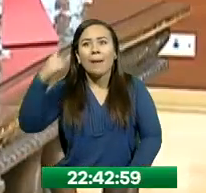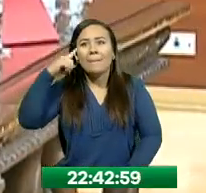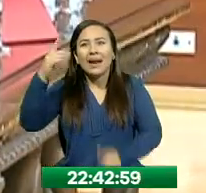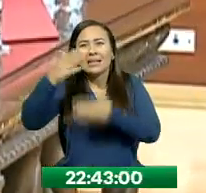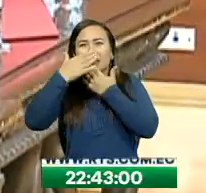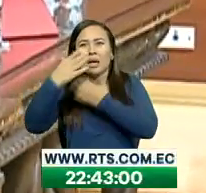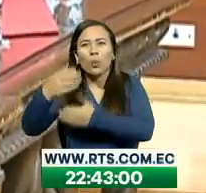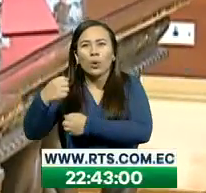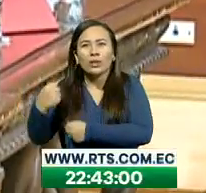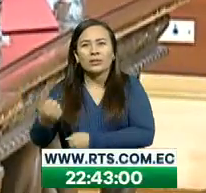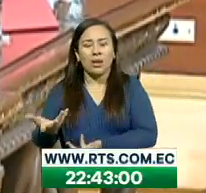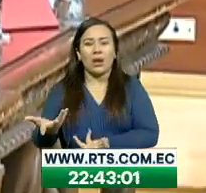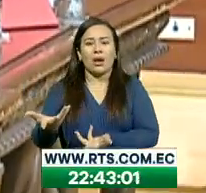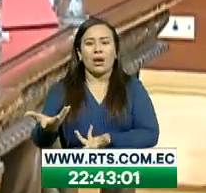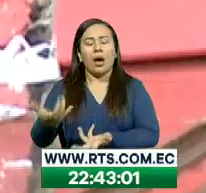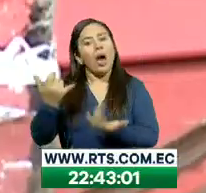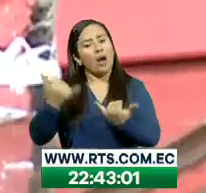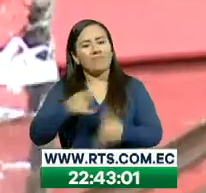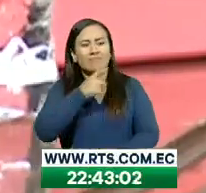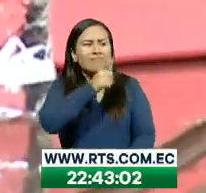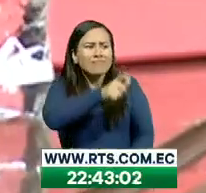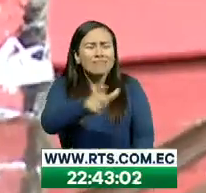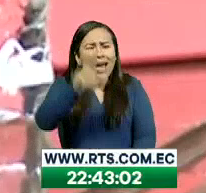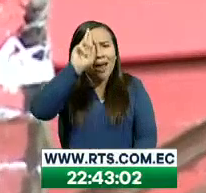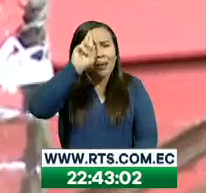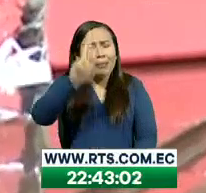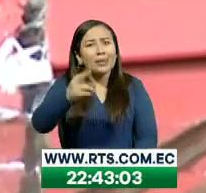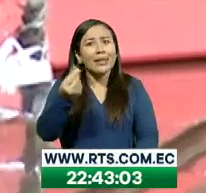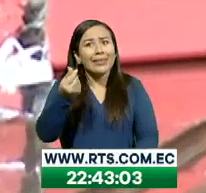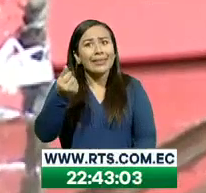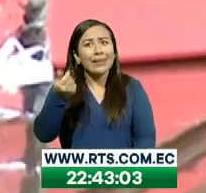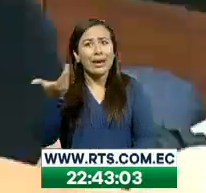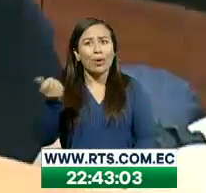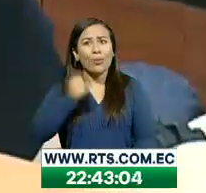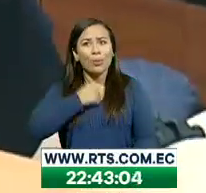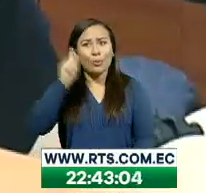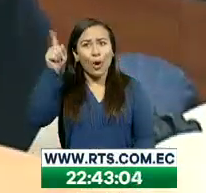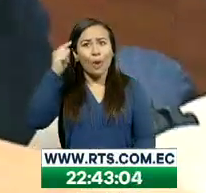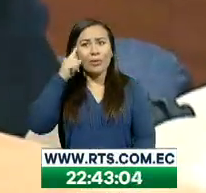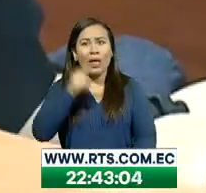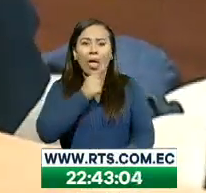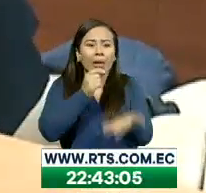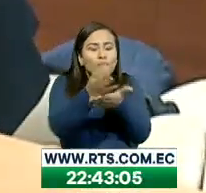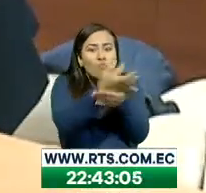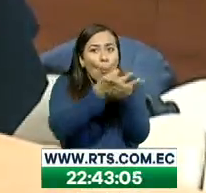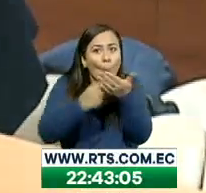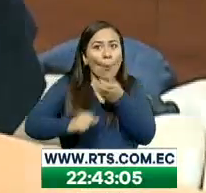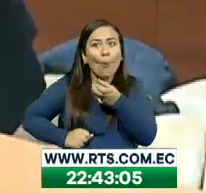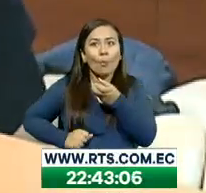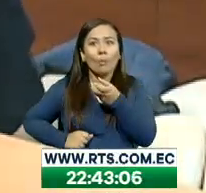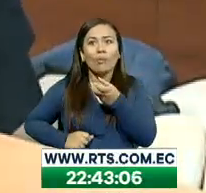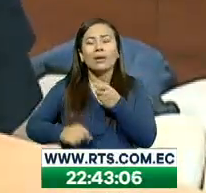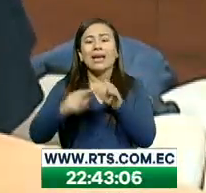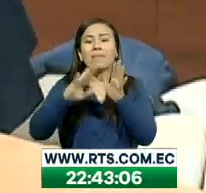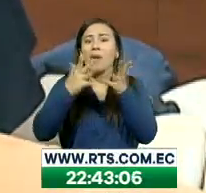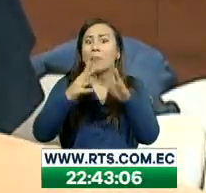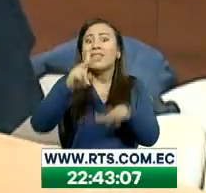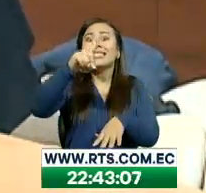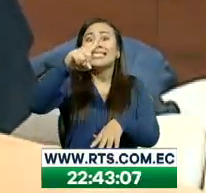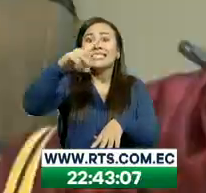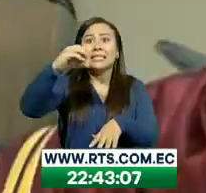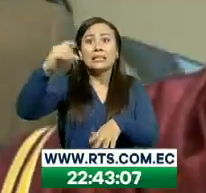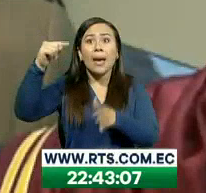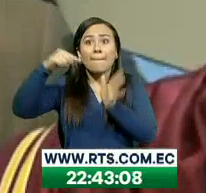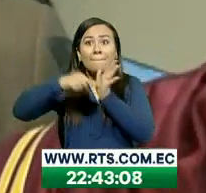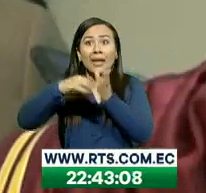peculado. Según confirmó la fiscal Ruth Palacios, de dicha operación denominada Caminito, existió un mal uso de fondos públicos que alcanzarían los $100,000 de perjuicio al